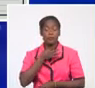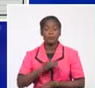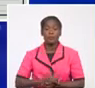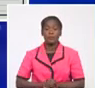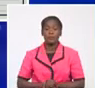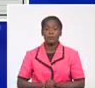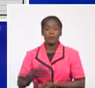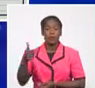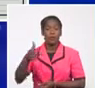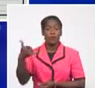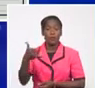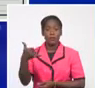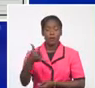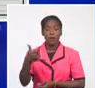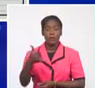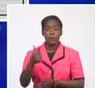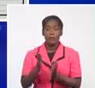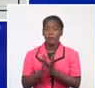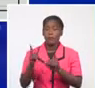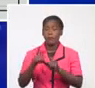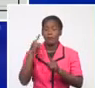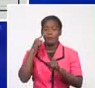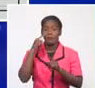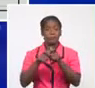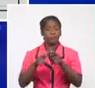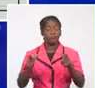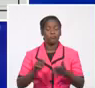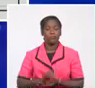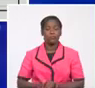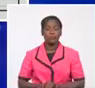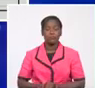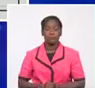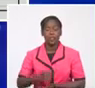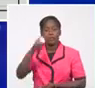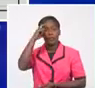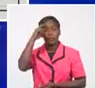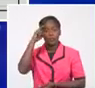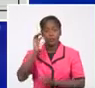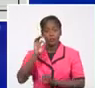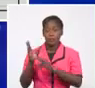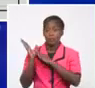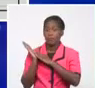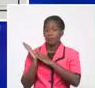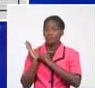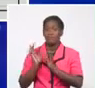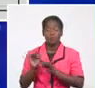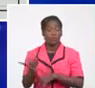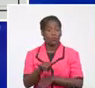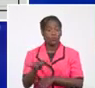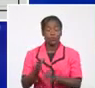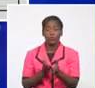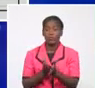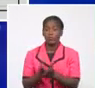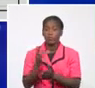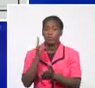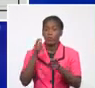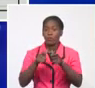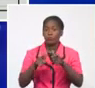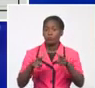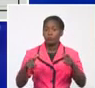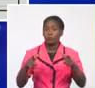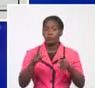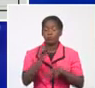tasas de incidencia más altas. Santi Espíritu también lo tienen ahí, un número de casos